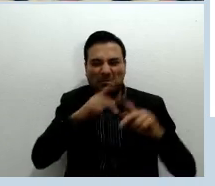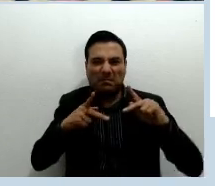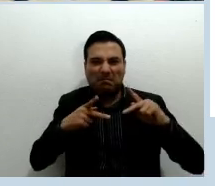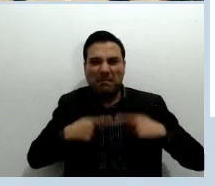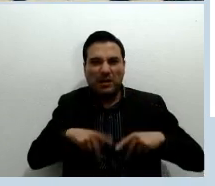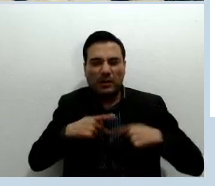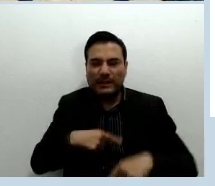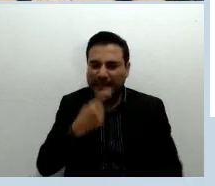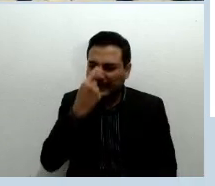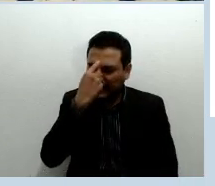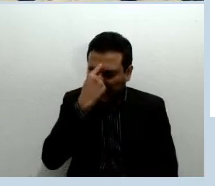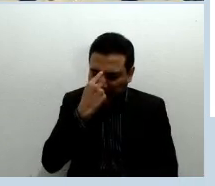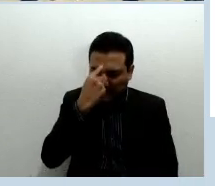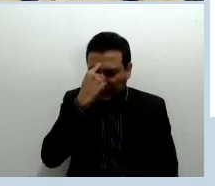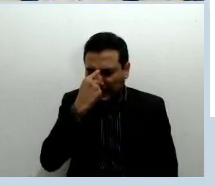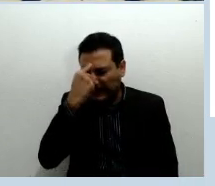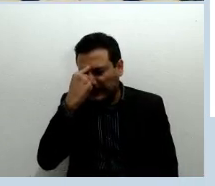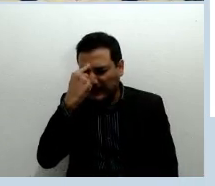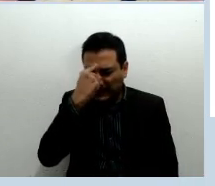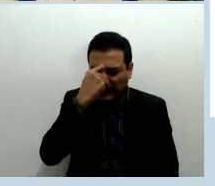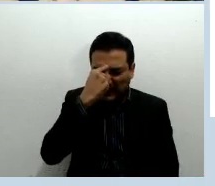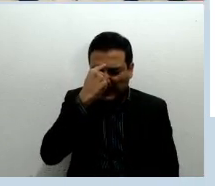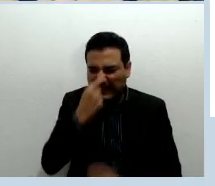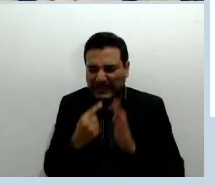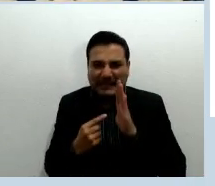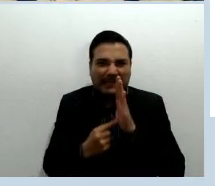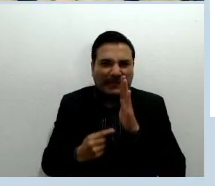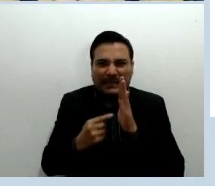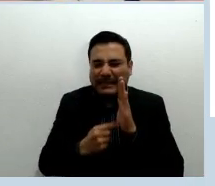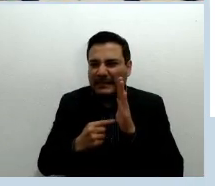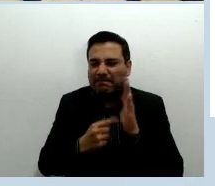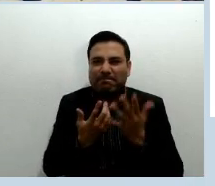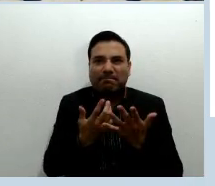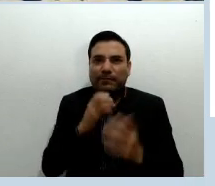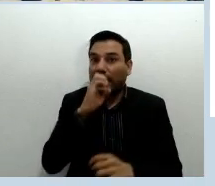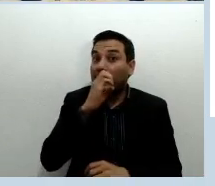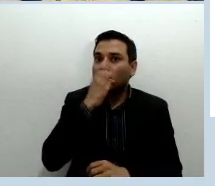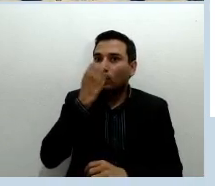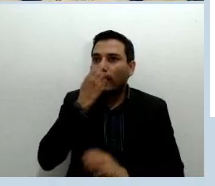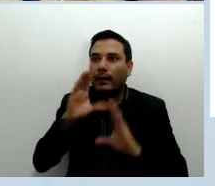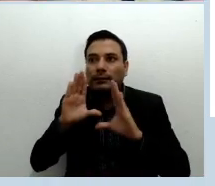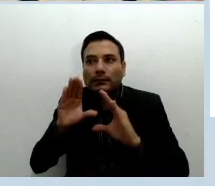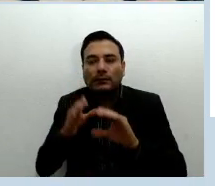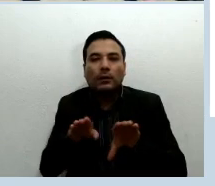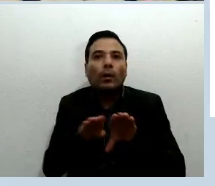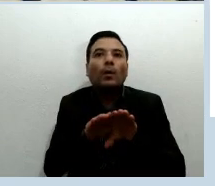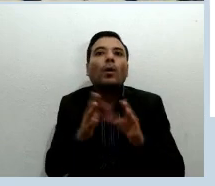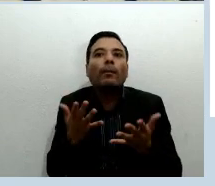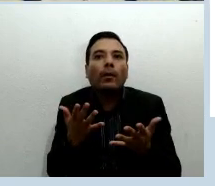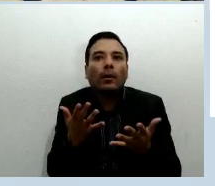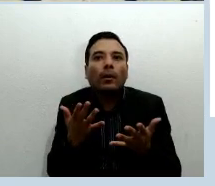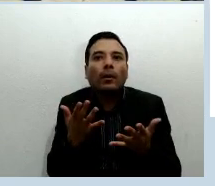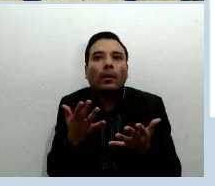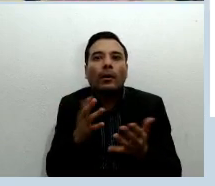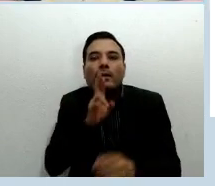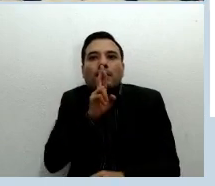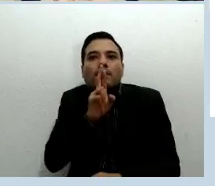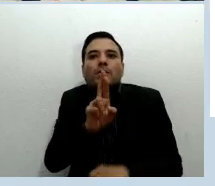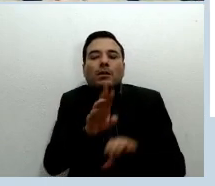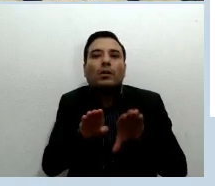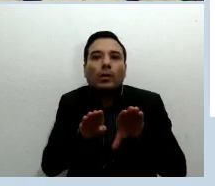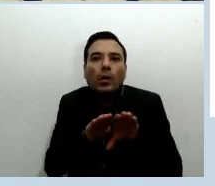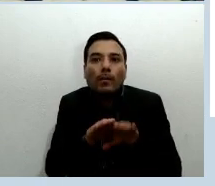citar a did weekend Cómo llevarlos hacia allá cómo atenderlos porque eso es lo que nos está realmente